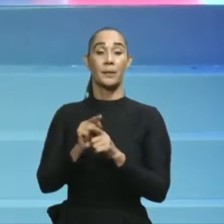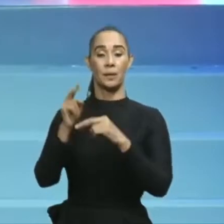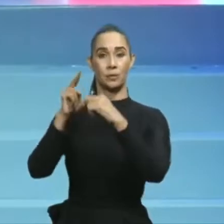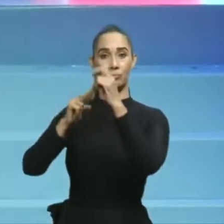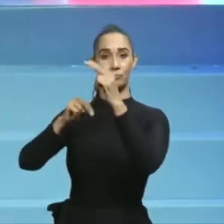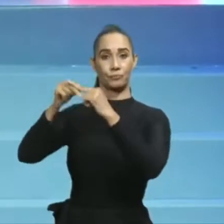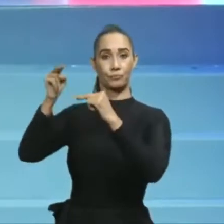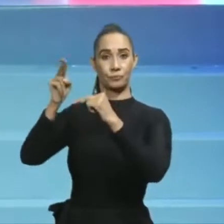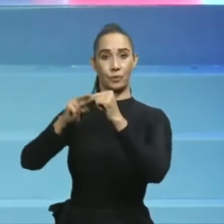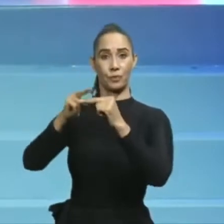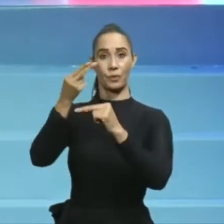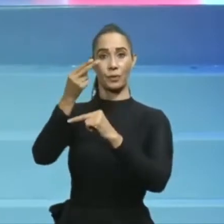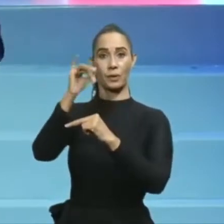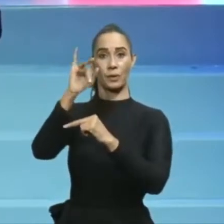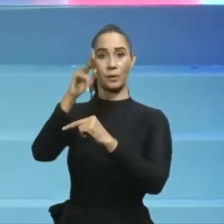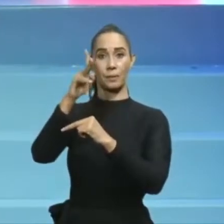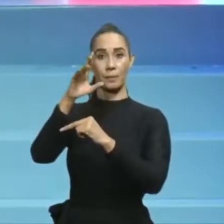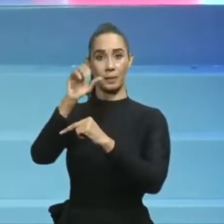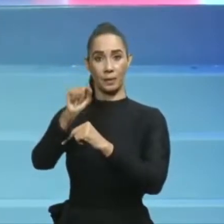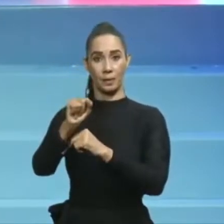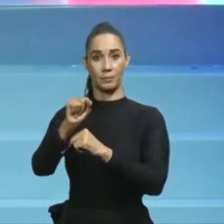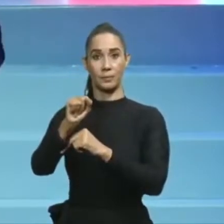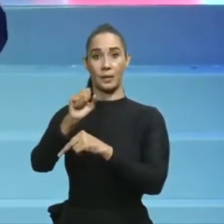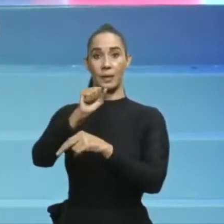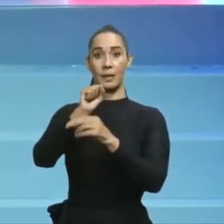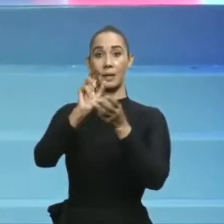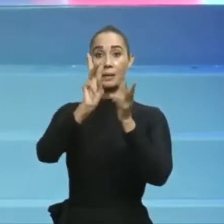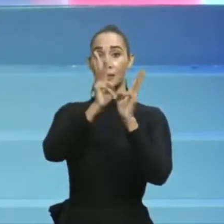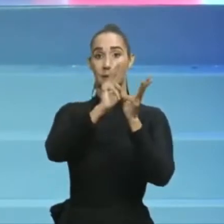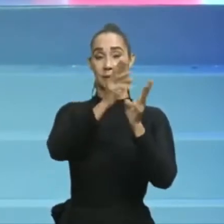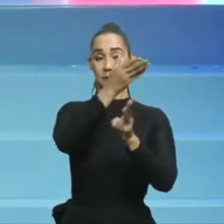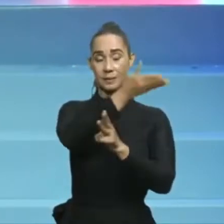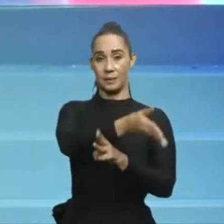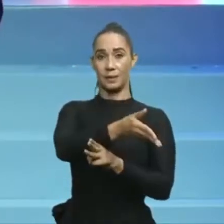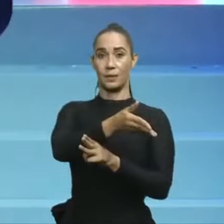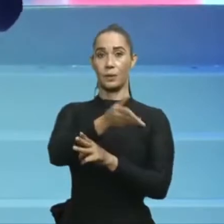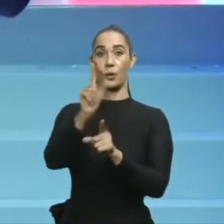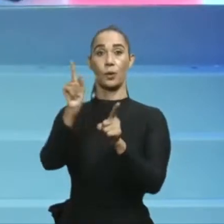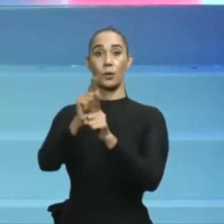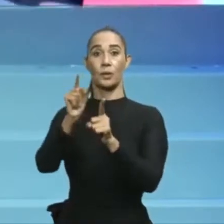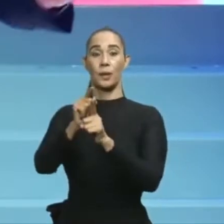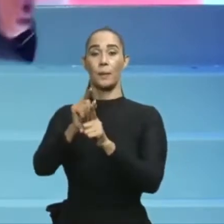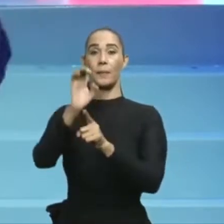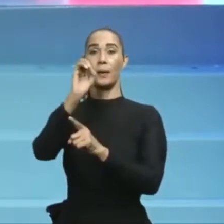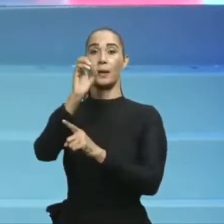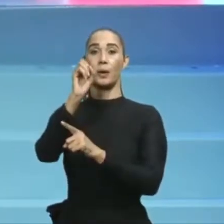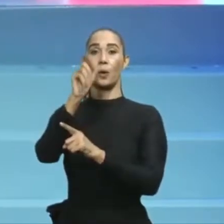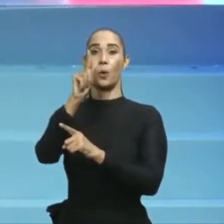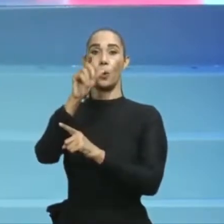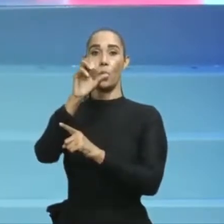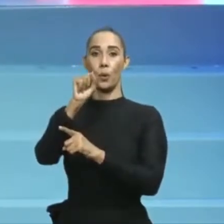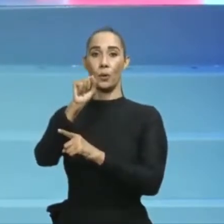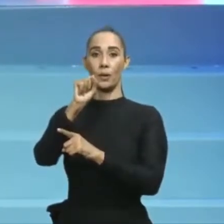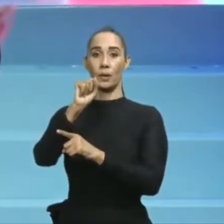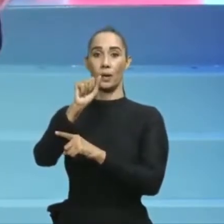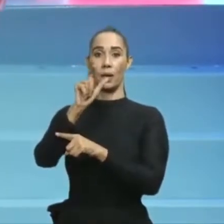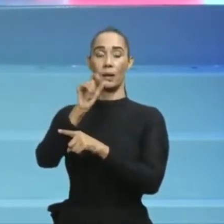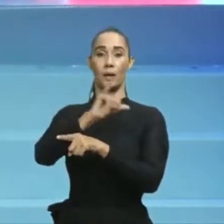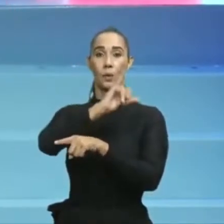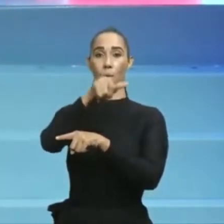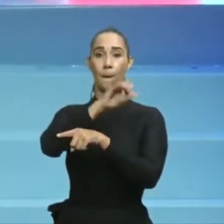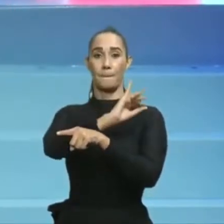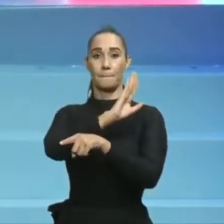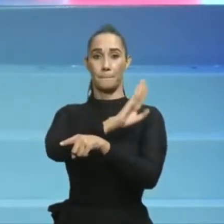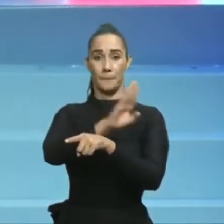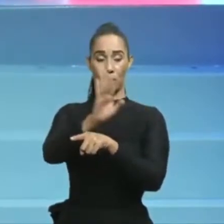de la avenida hípica la avenida san isidro la ecológica desde ciudad juan bosch hasta la avenida juan pablo segundo autopista